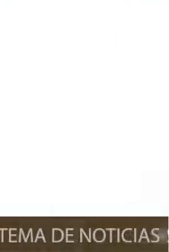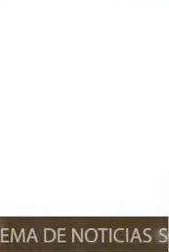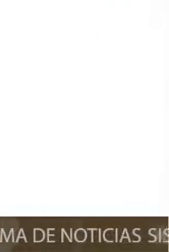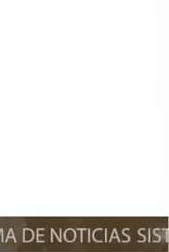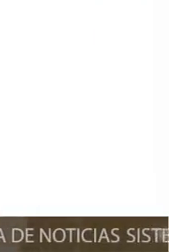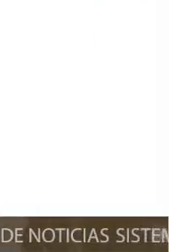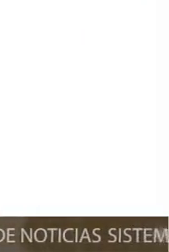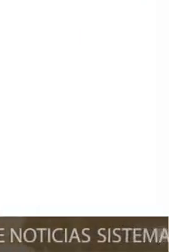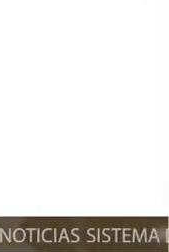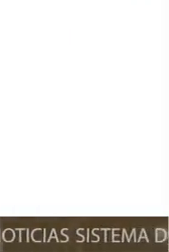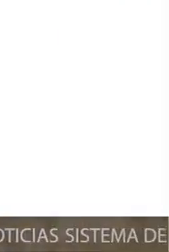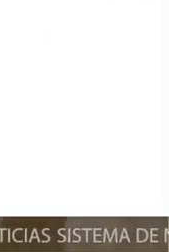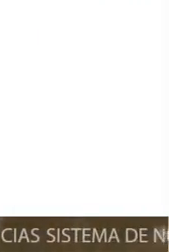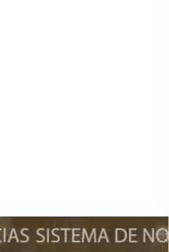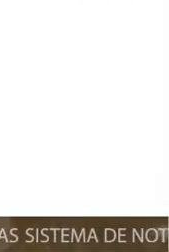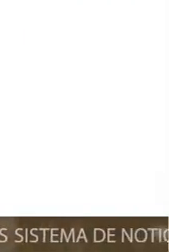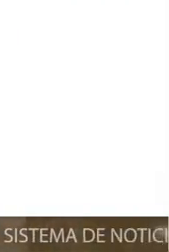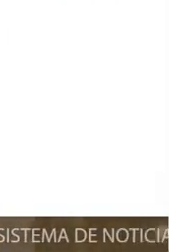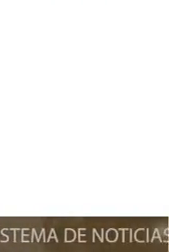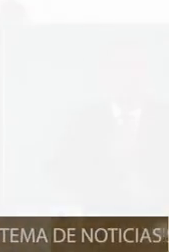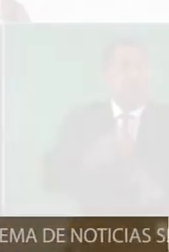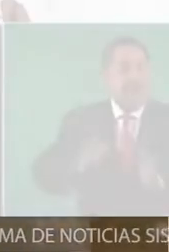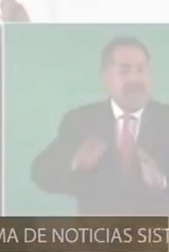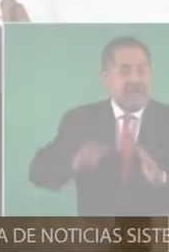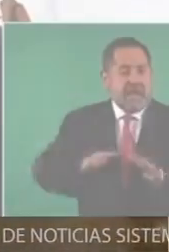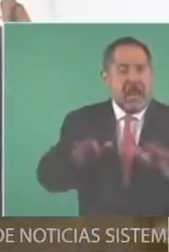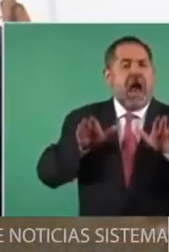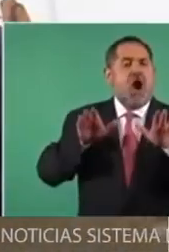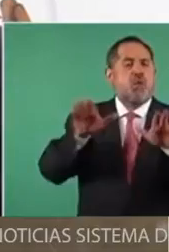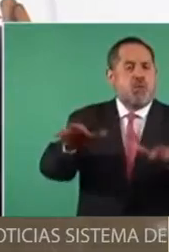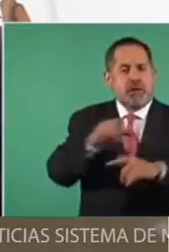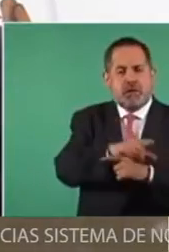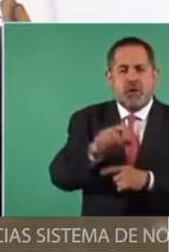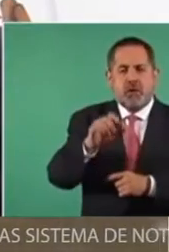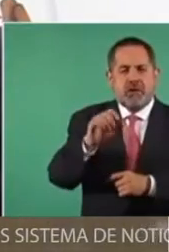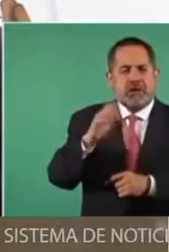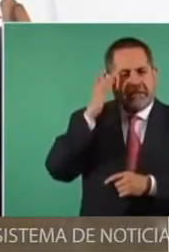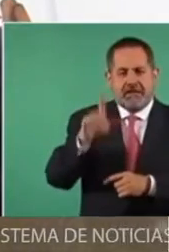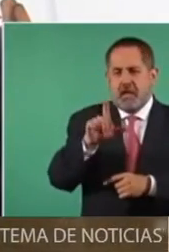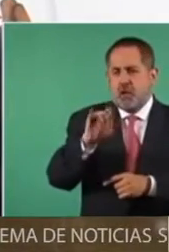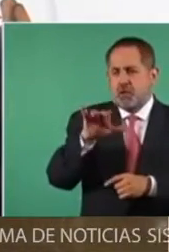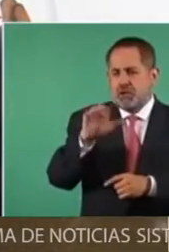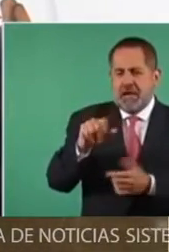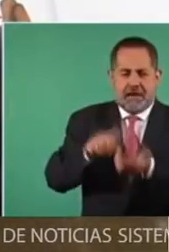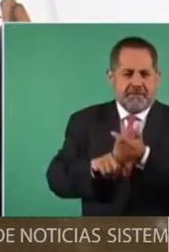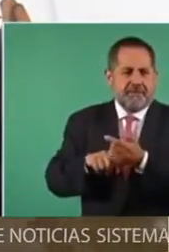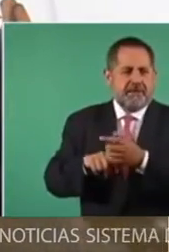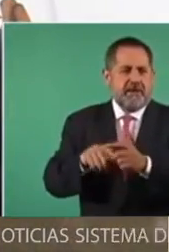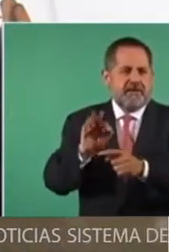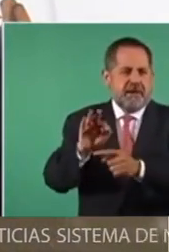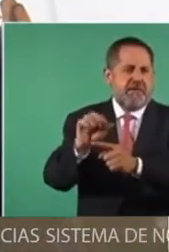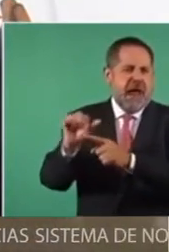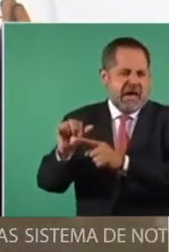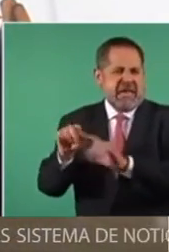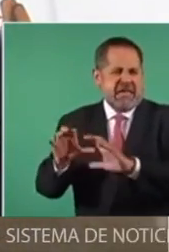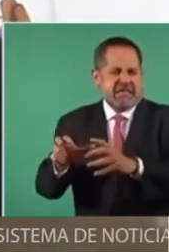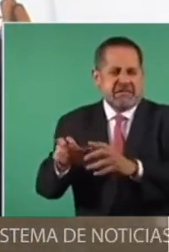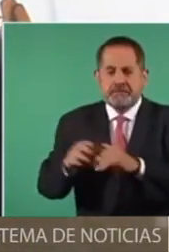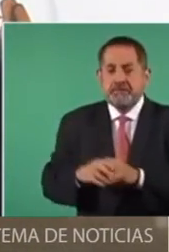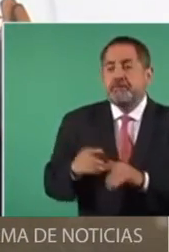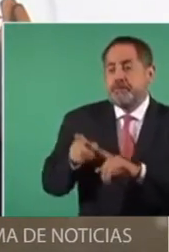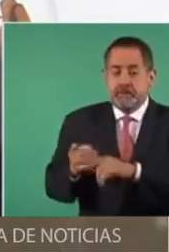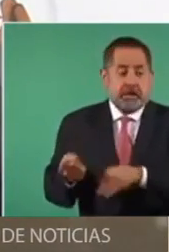impuestos, una iniciativa que muchos ciudadanos aplaudimos y esperamos que se concrete sin contratiempos. Mientras